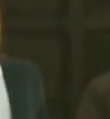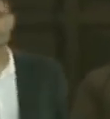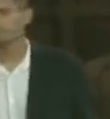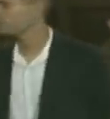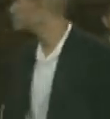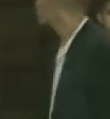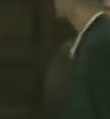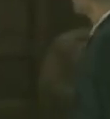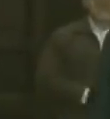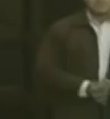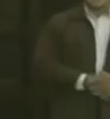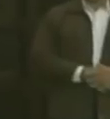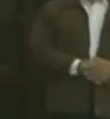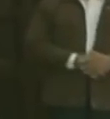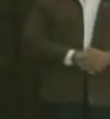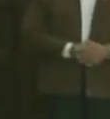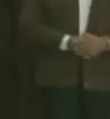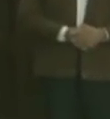Venezuela.